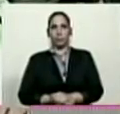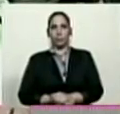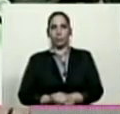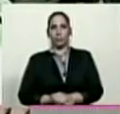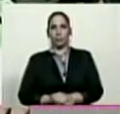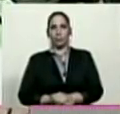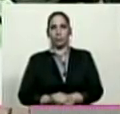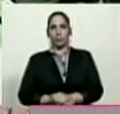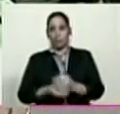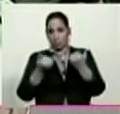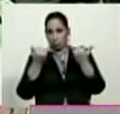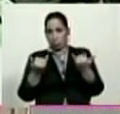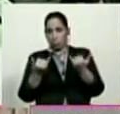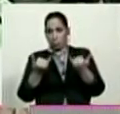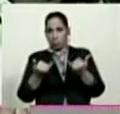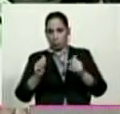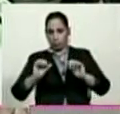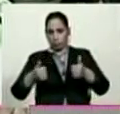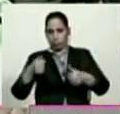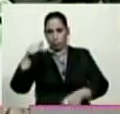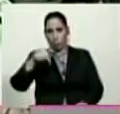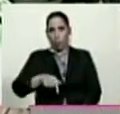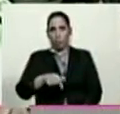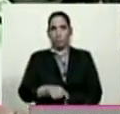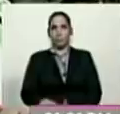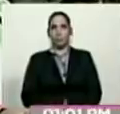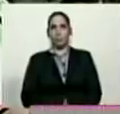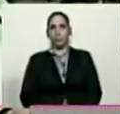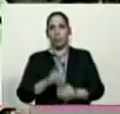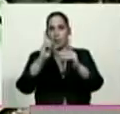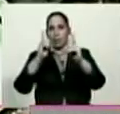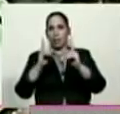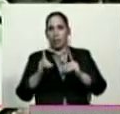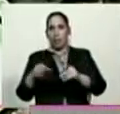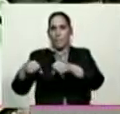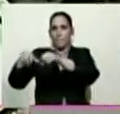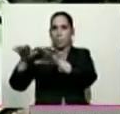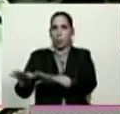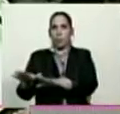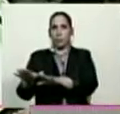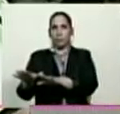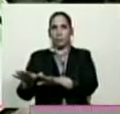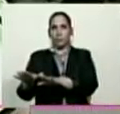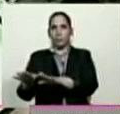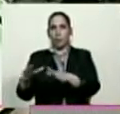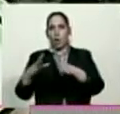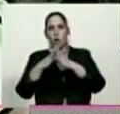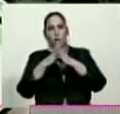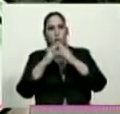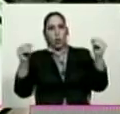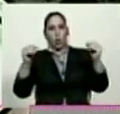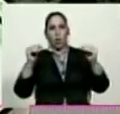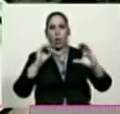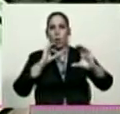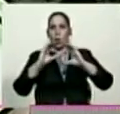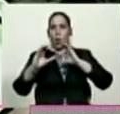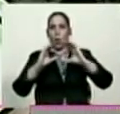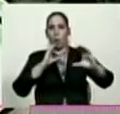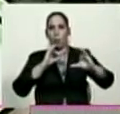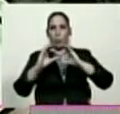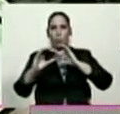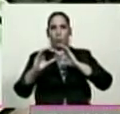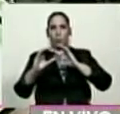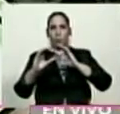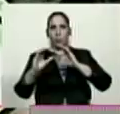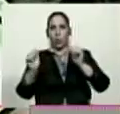y ya se está cumpliendo a partir de hoy, la decisión de suspender todas comunicaciones